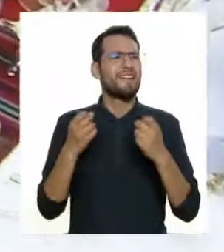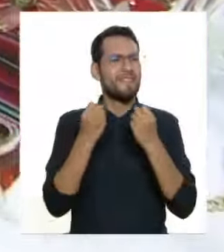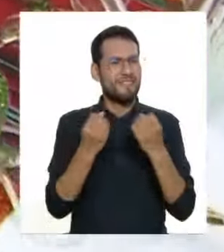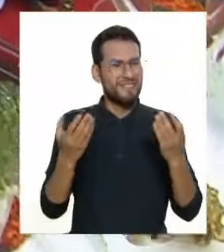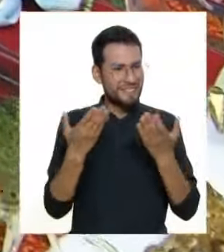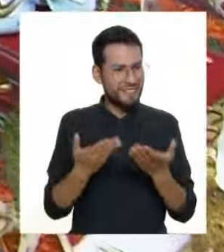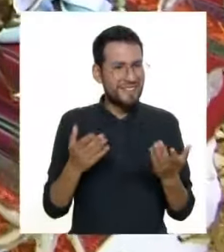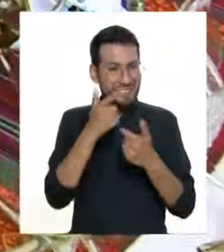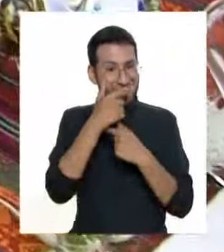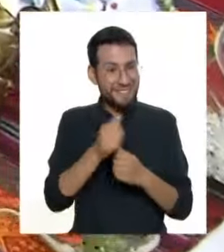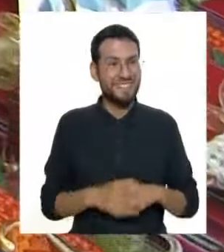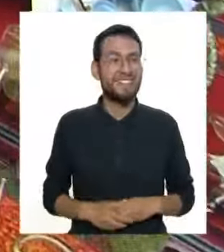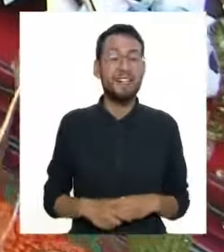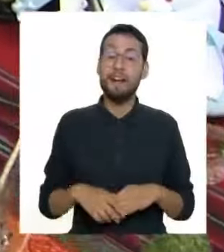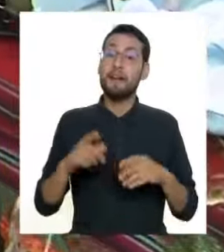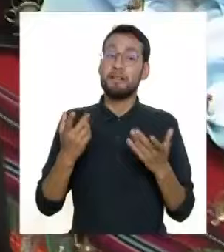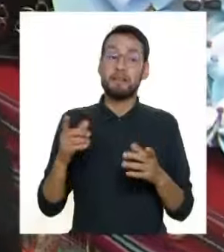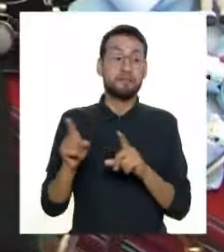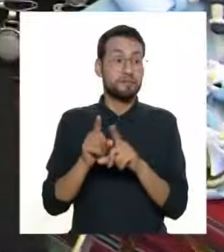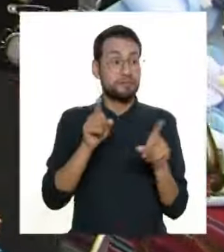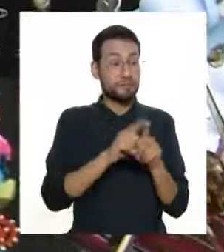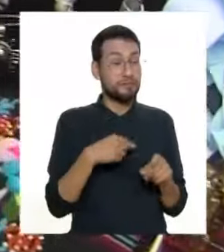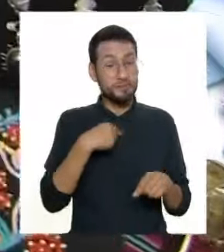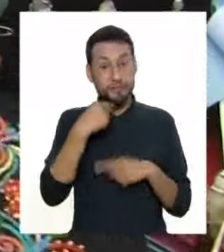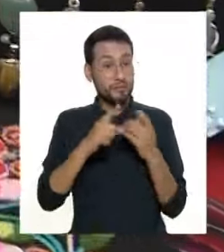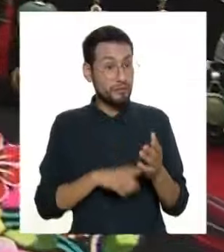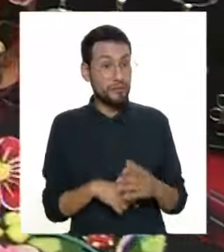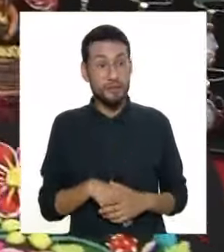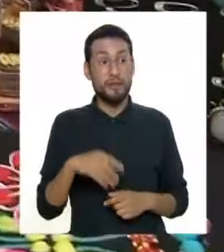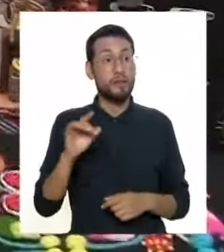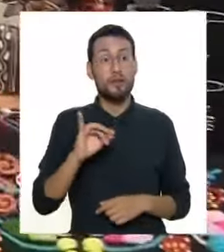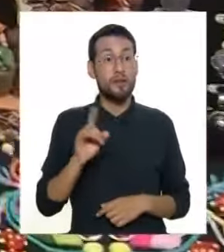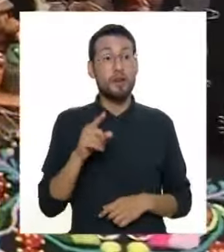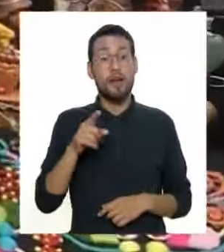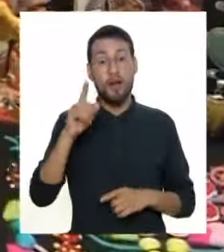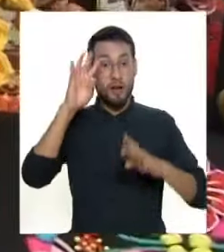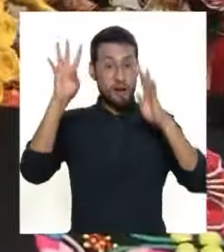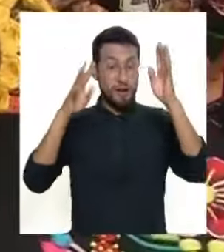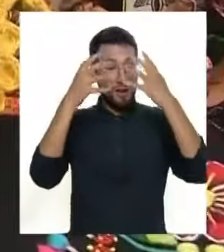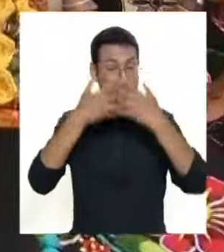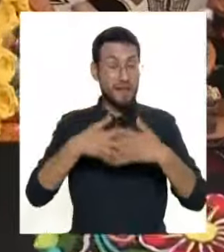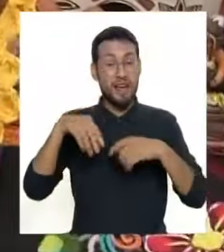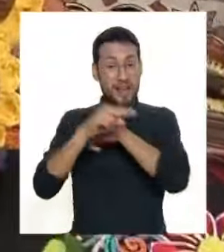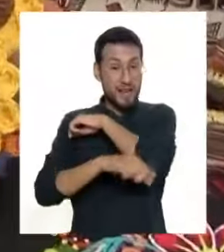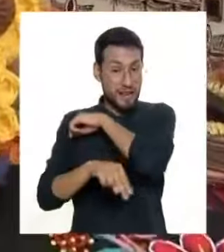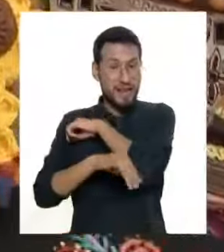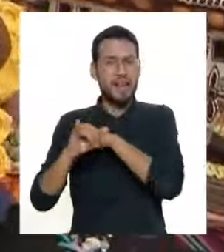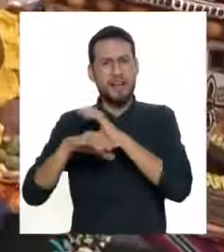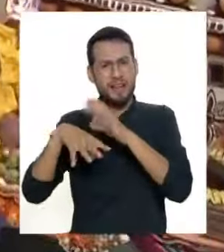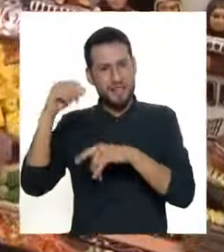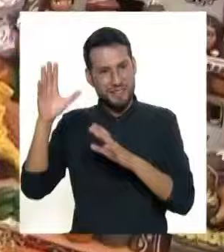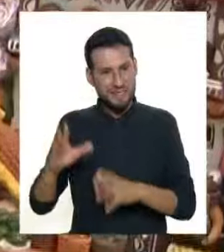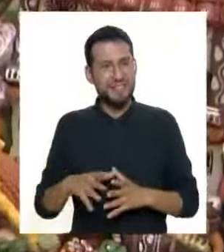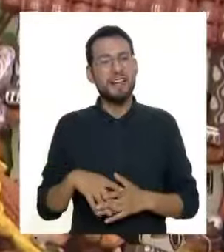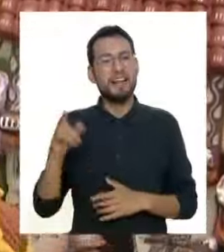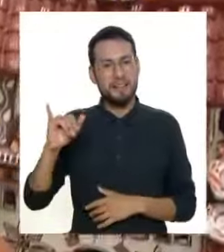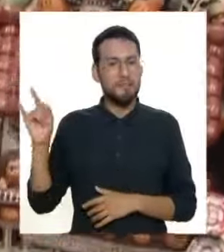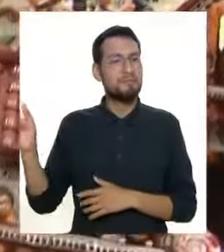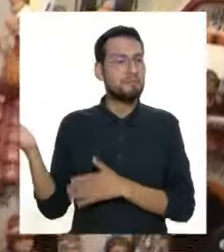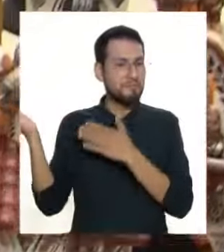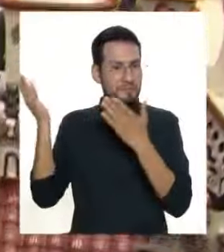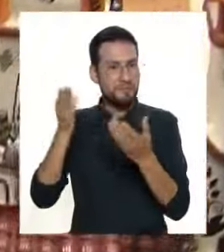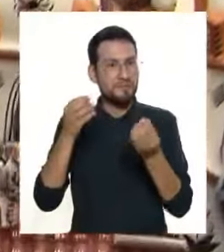muchísimas cosas interesantes. Lo que también quiero mencionar es que no solamente hay emprendedores nacionales, sino también extranjeros, que ellos también